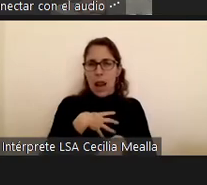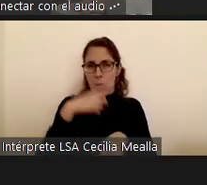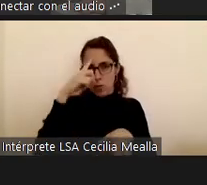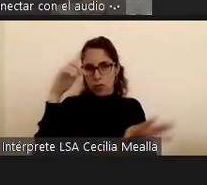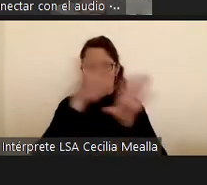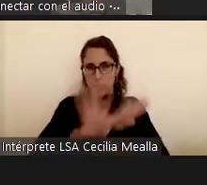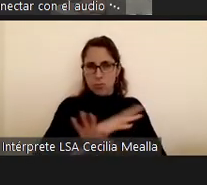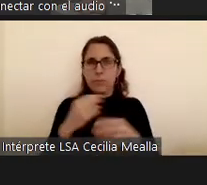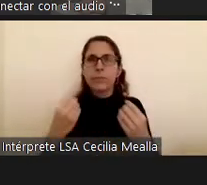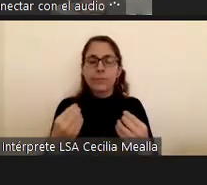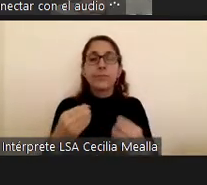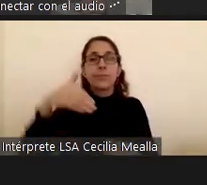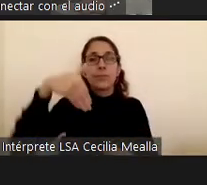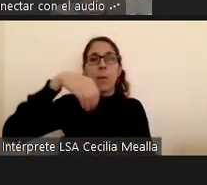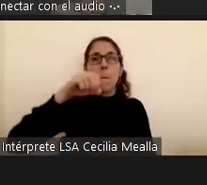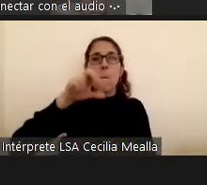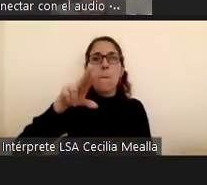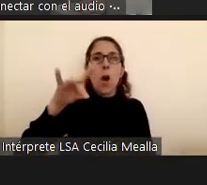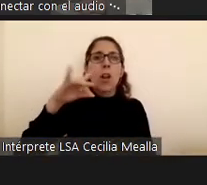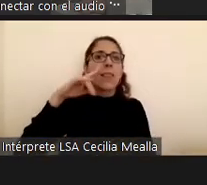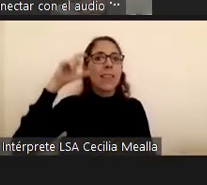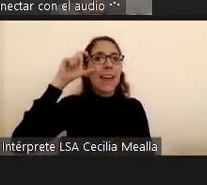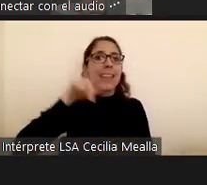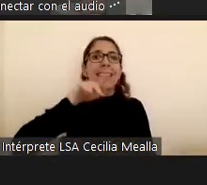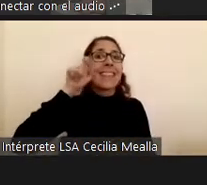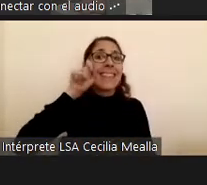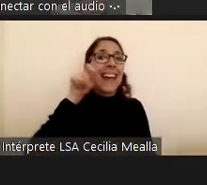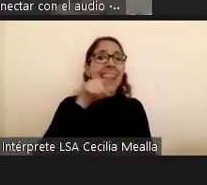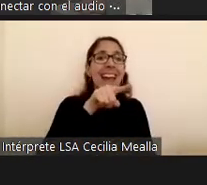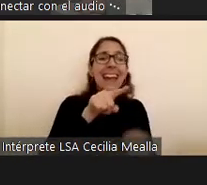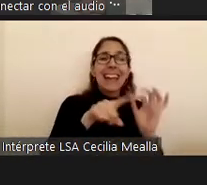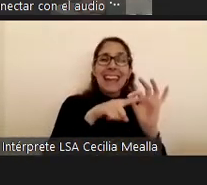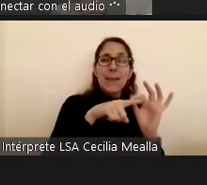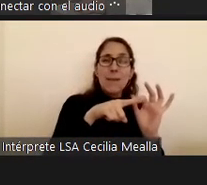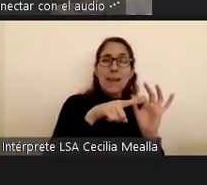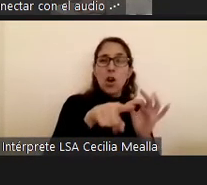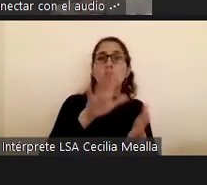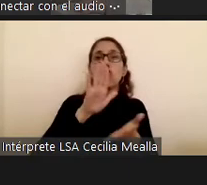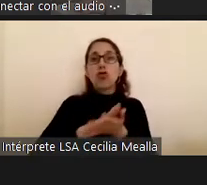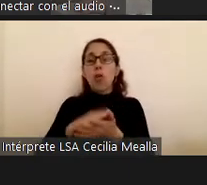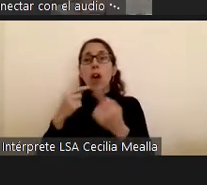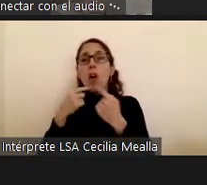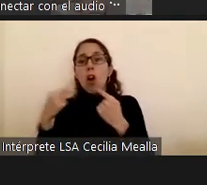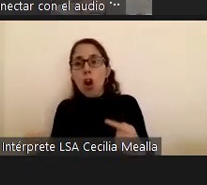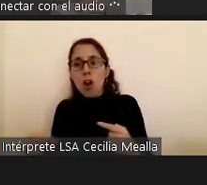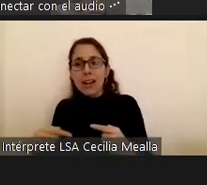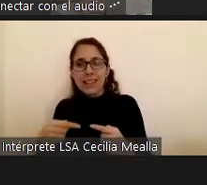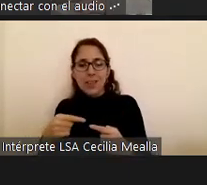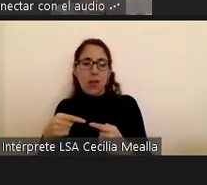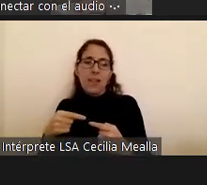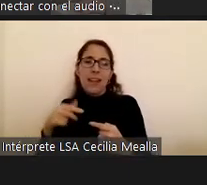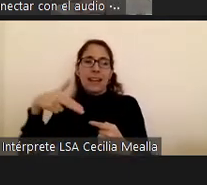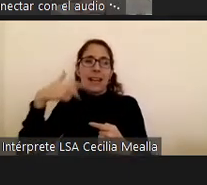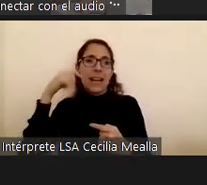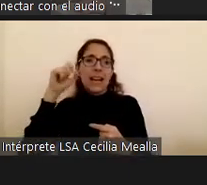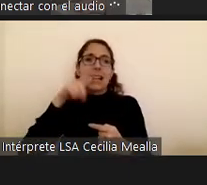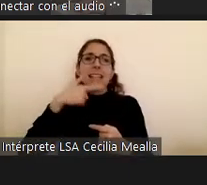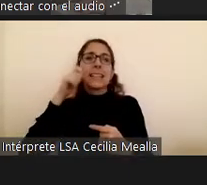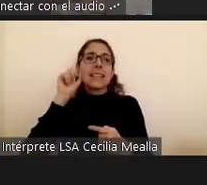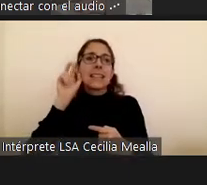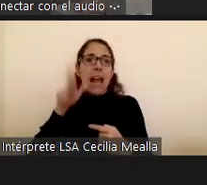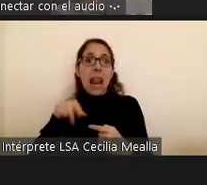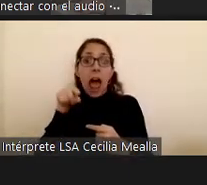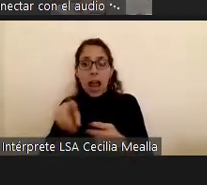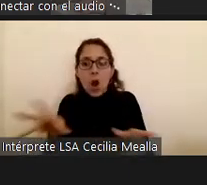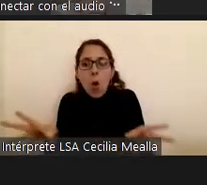mordiente químico en la coloración de Ciel-Nielsen está junto con el colorante primario. ¿Ven que